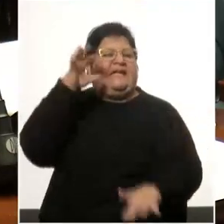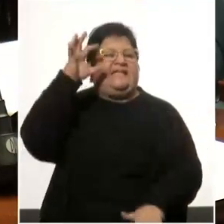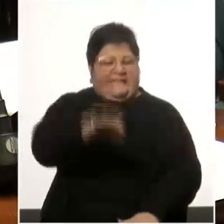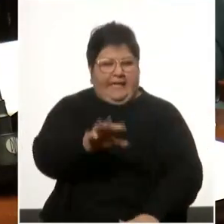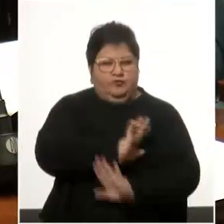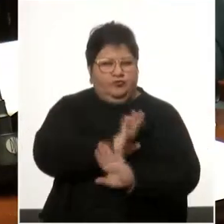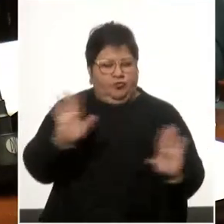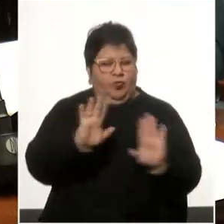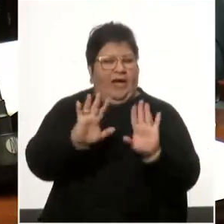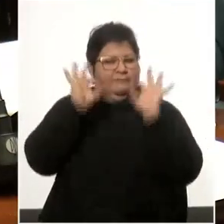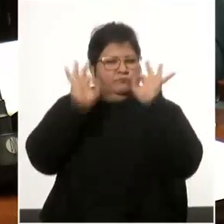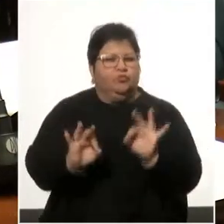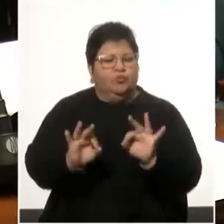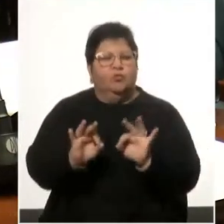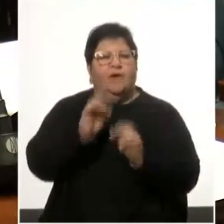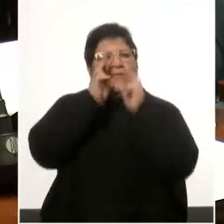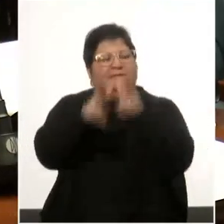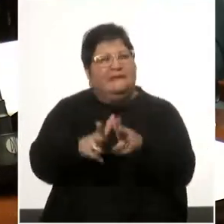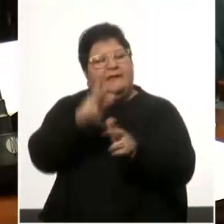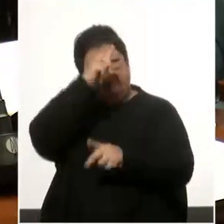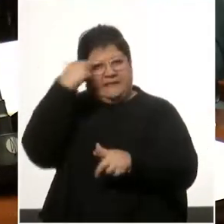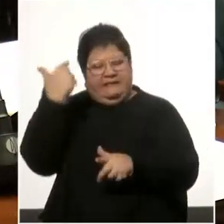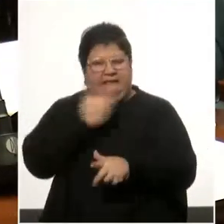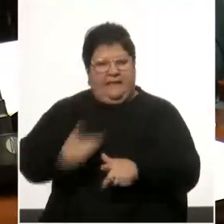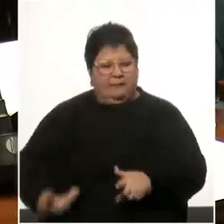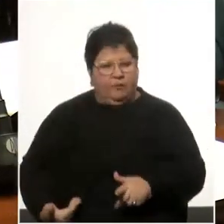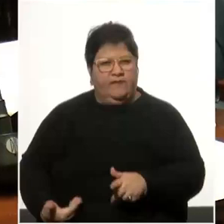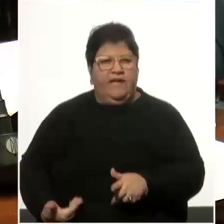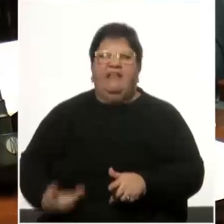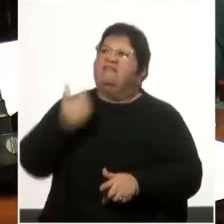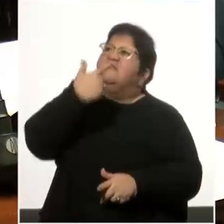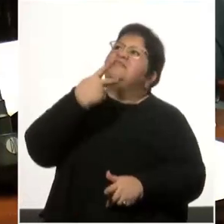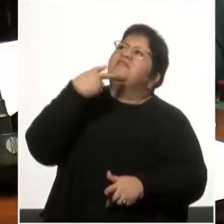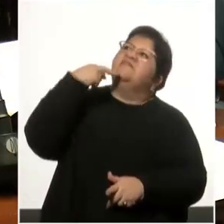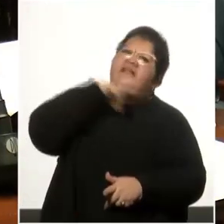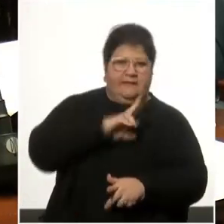más absoluto y total a decir que el Presidente de la República dice falsedades.